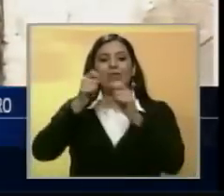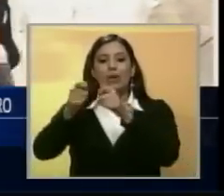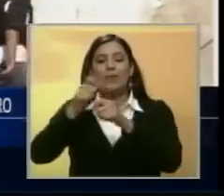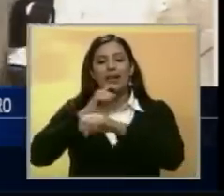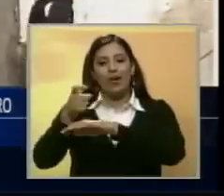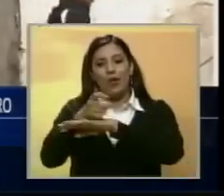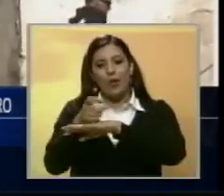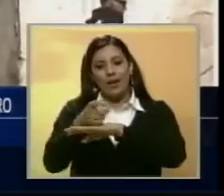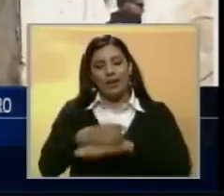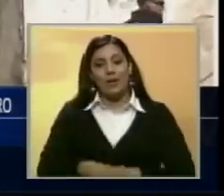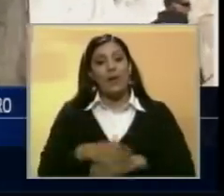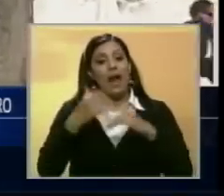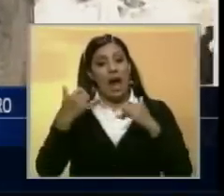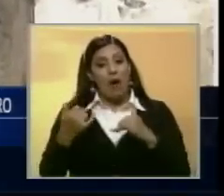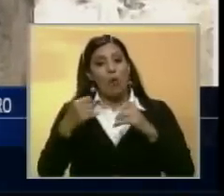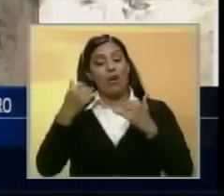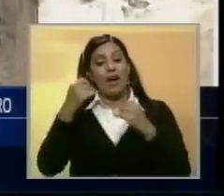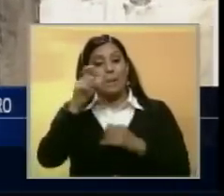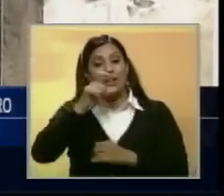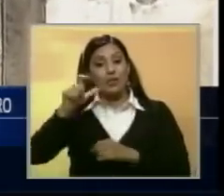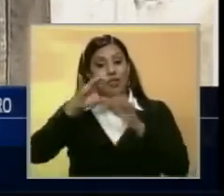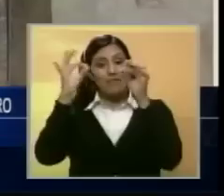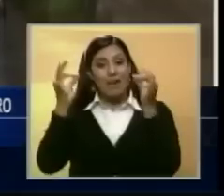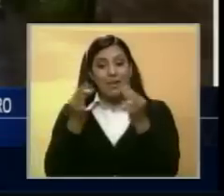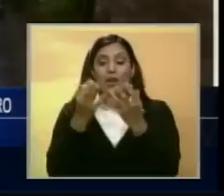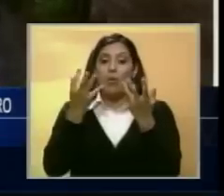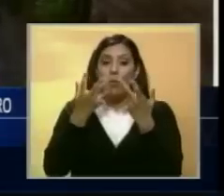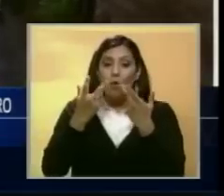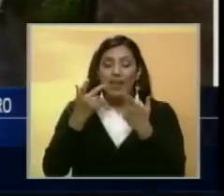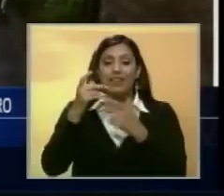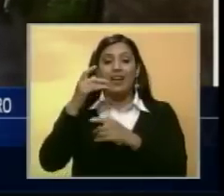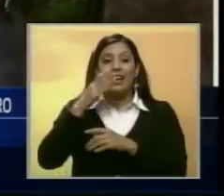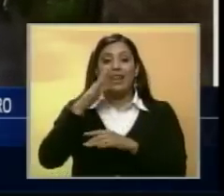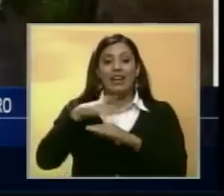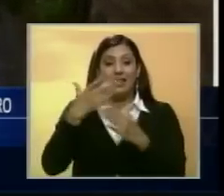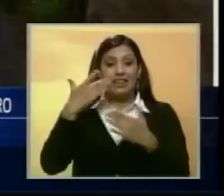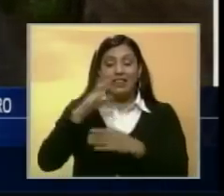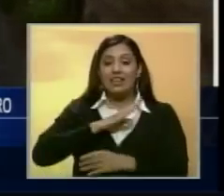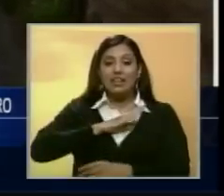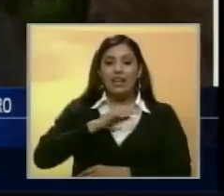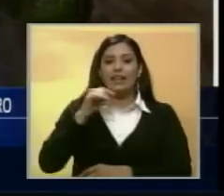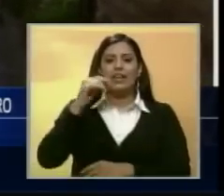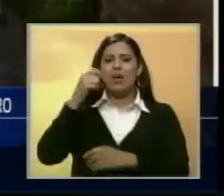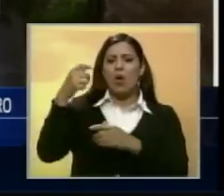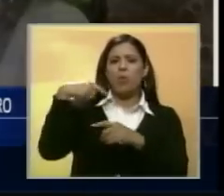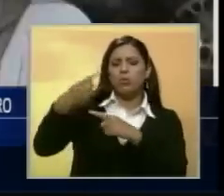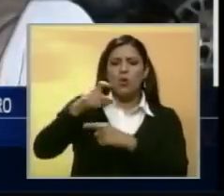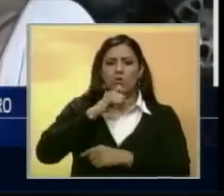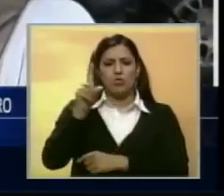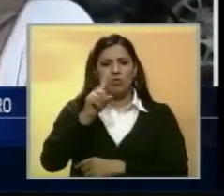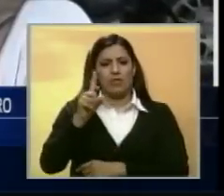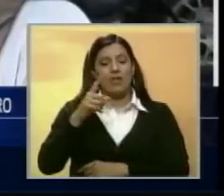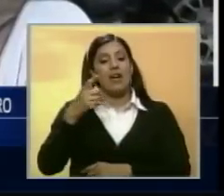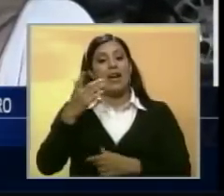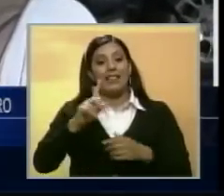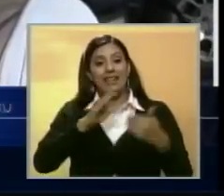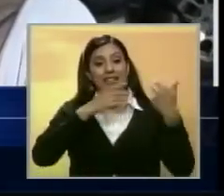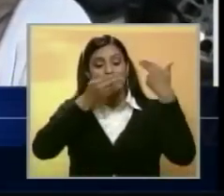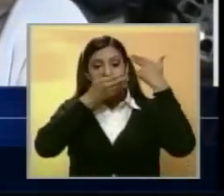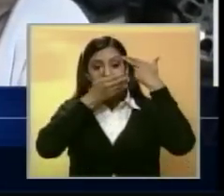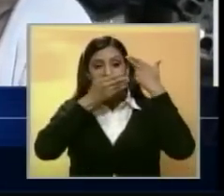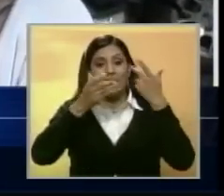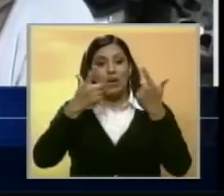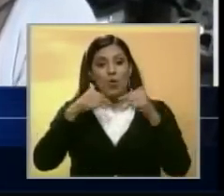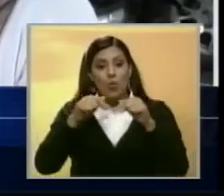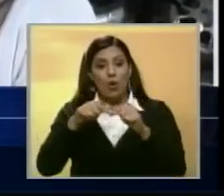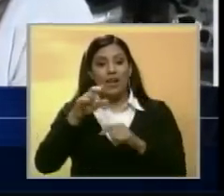esta institución. Hasta ahora sus familiares aseguran que el ajuste de cuentas no es el móvil de este crimen. Fue secuestrado en la calle San